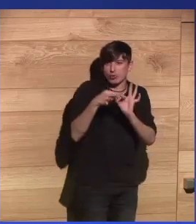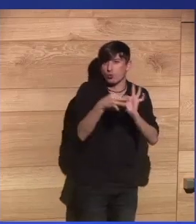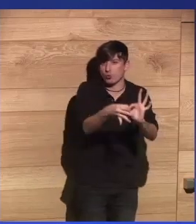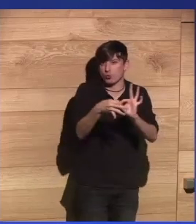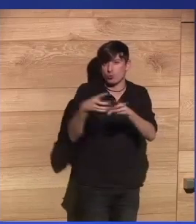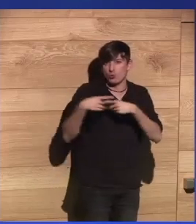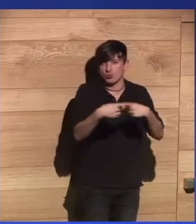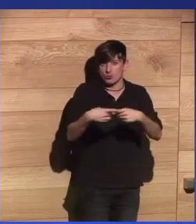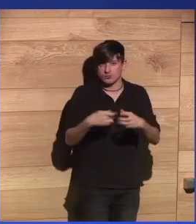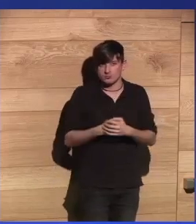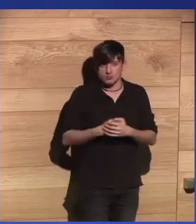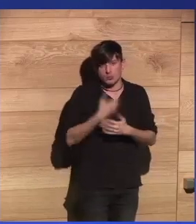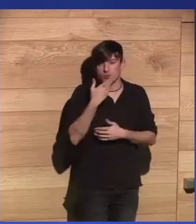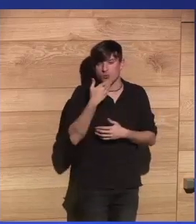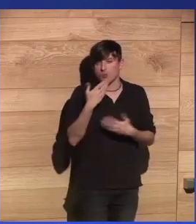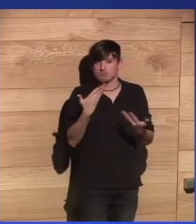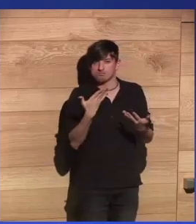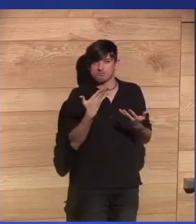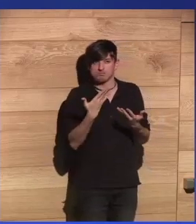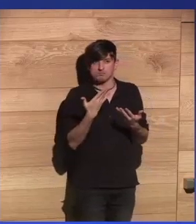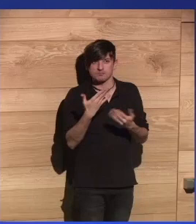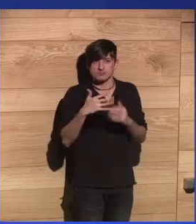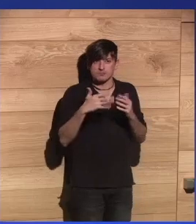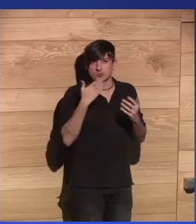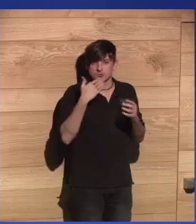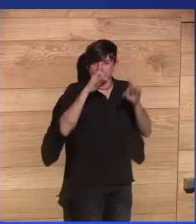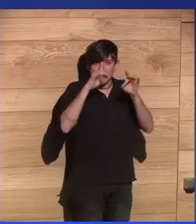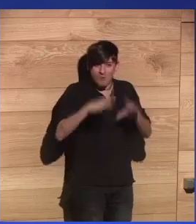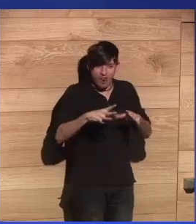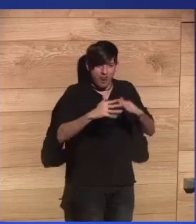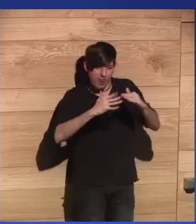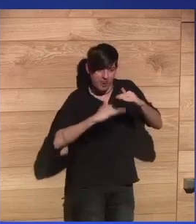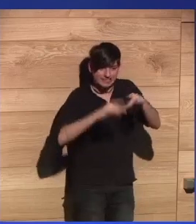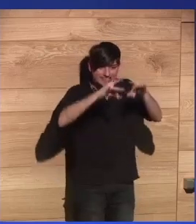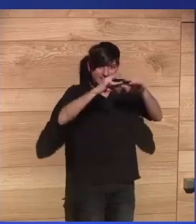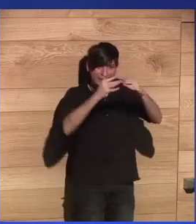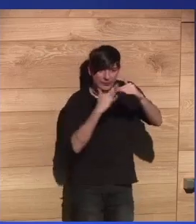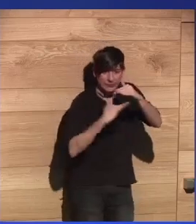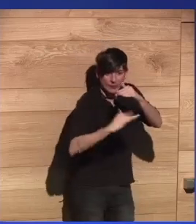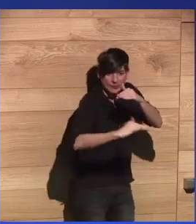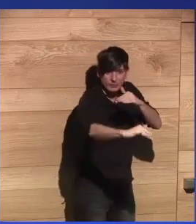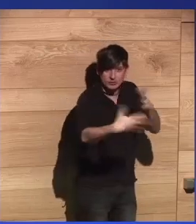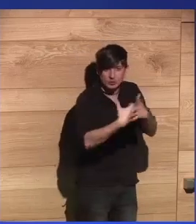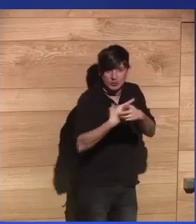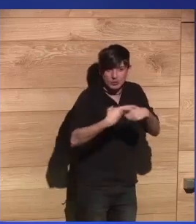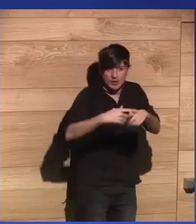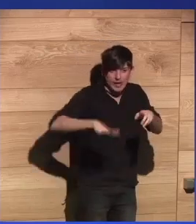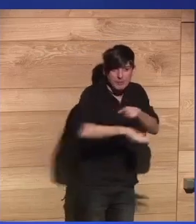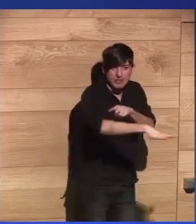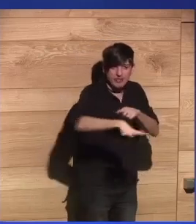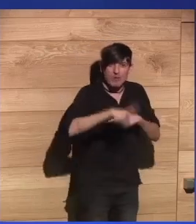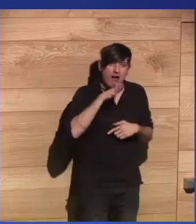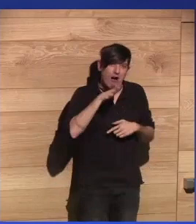de alguna manera, como esas napas freáticas que hay por debajo del territorio, ¿no? Que son como grandes espacios